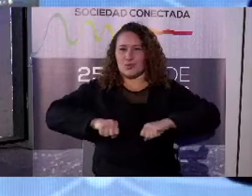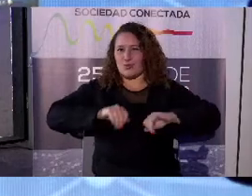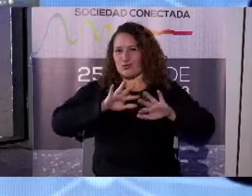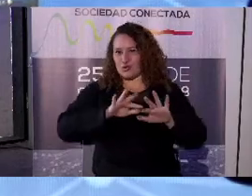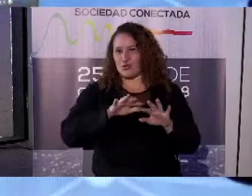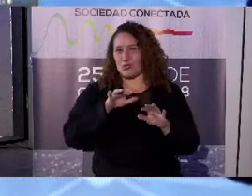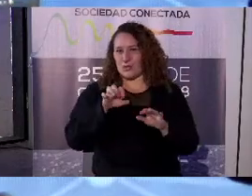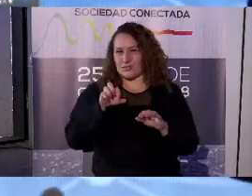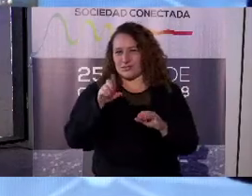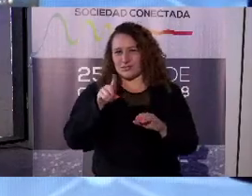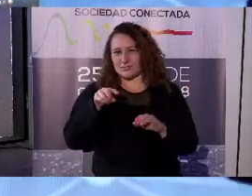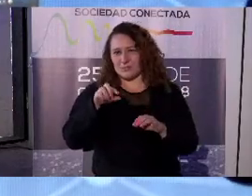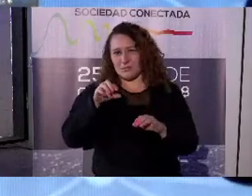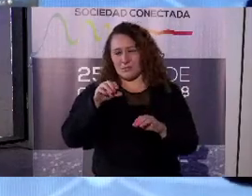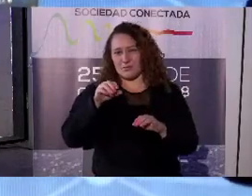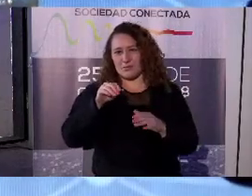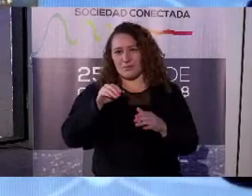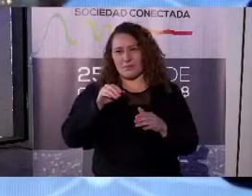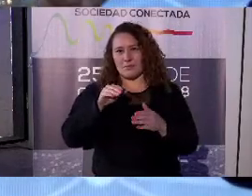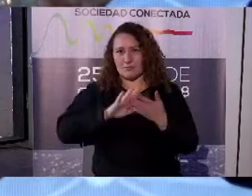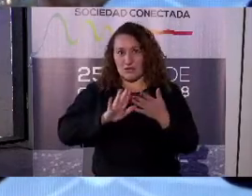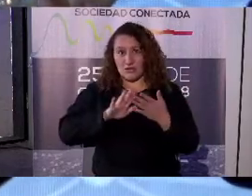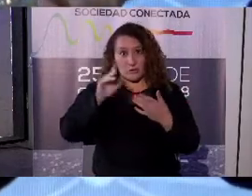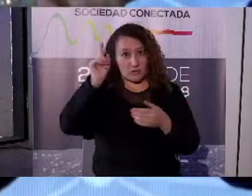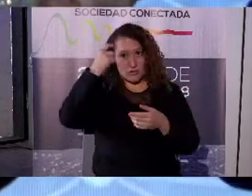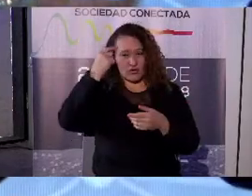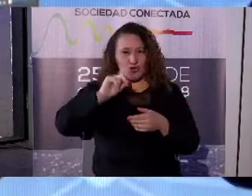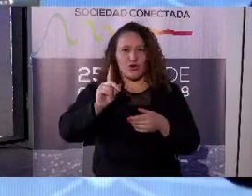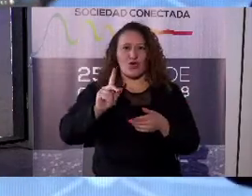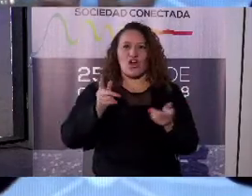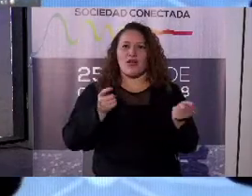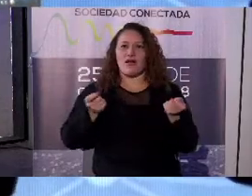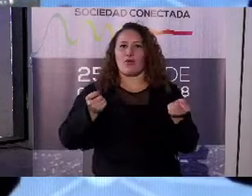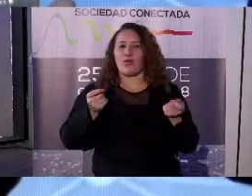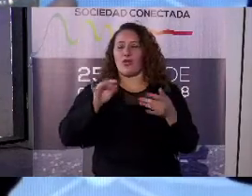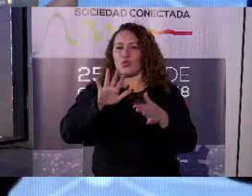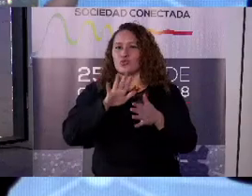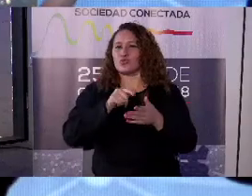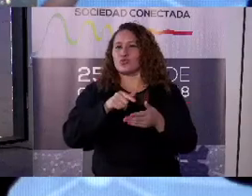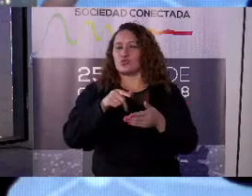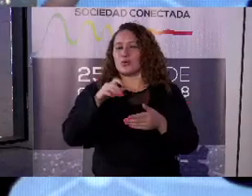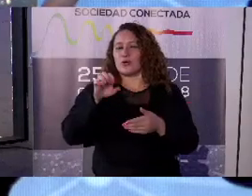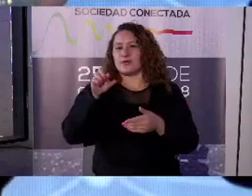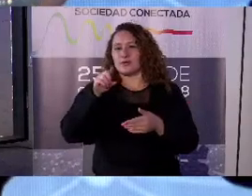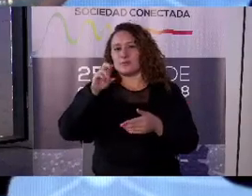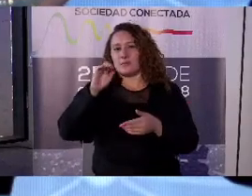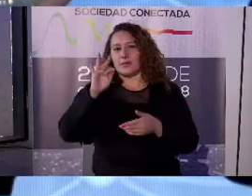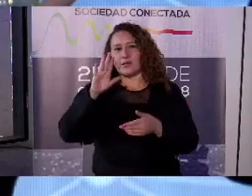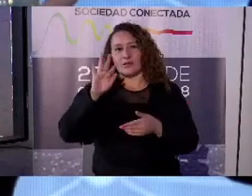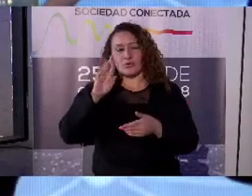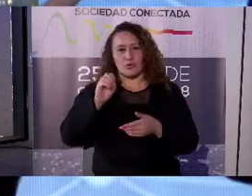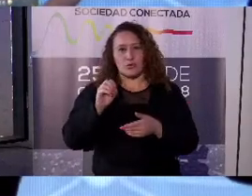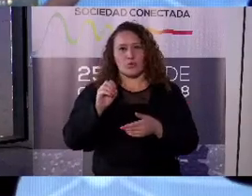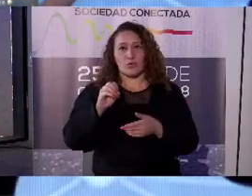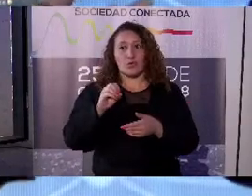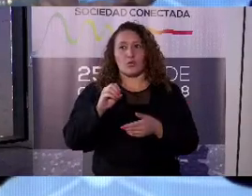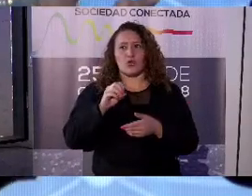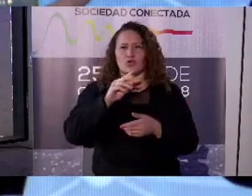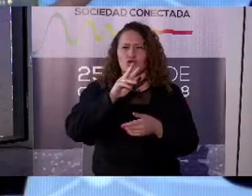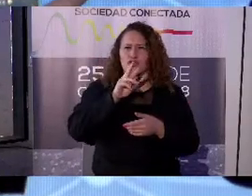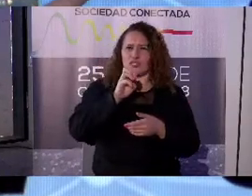Solamente se puede aprender creo que son 80 o 90 empleados que tiene la ane nosotros tenemos och